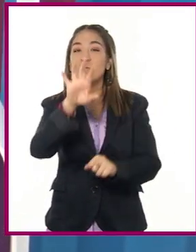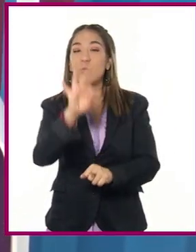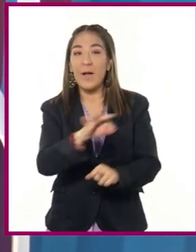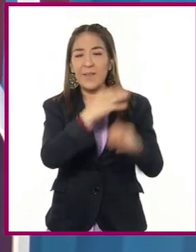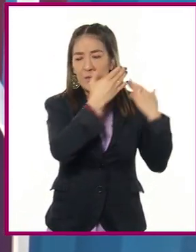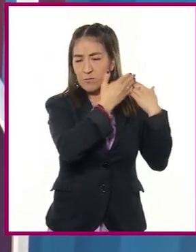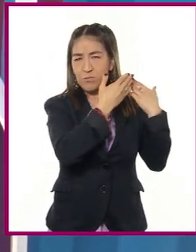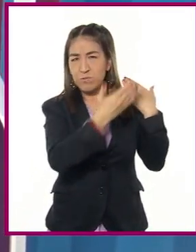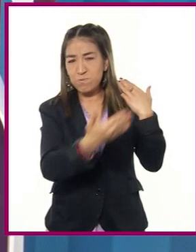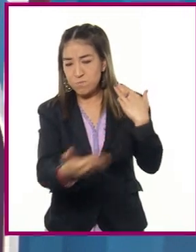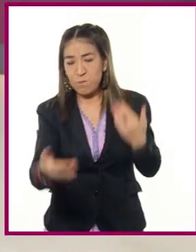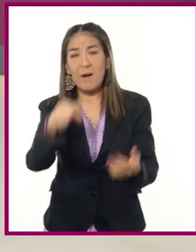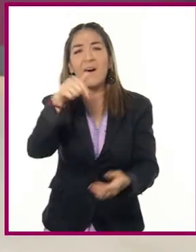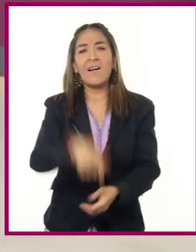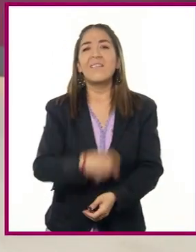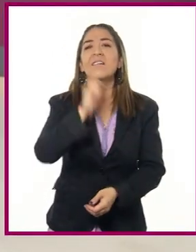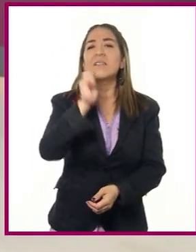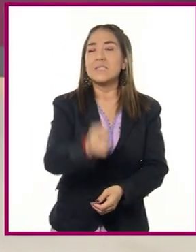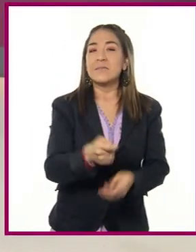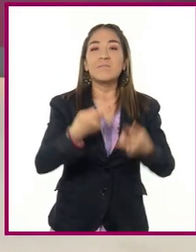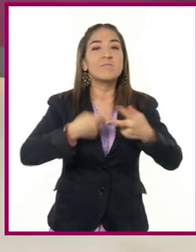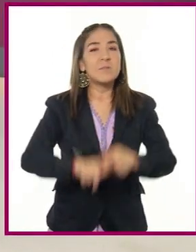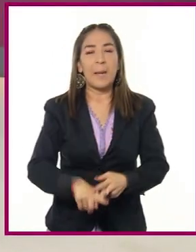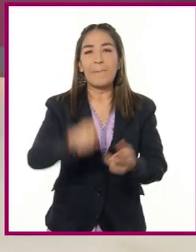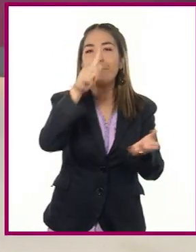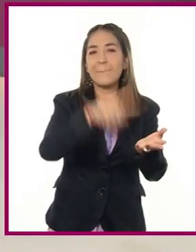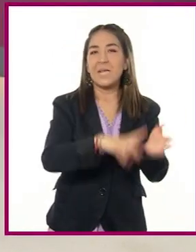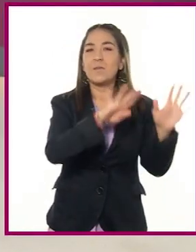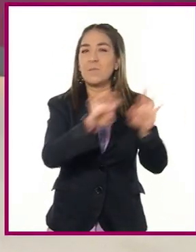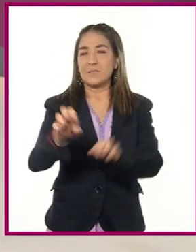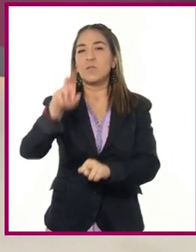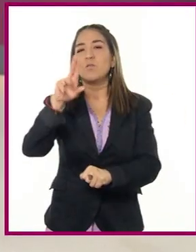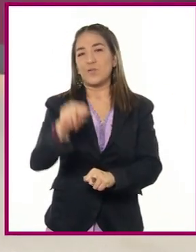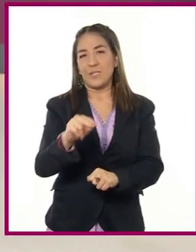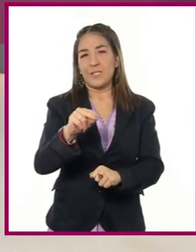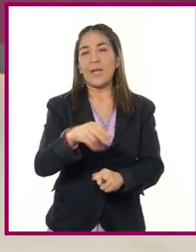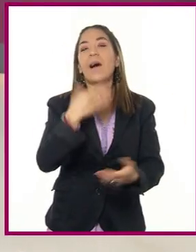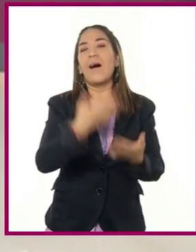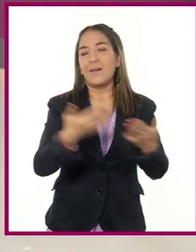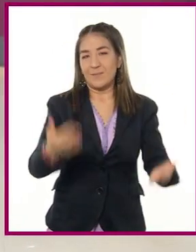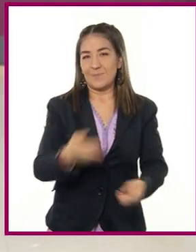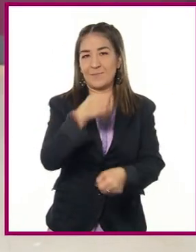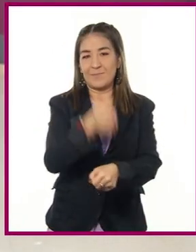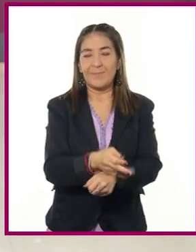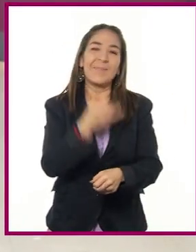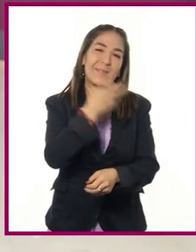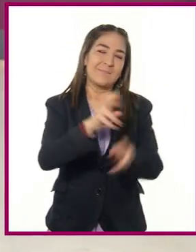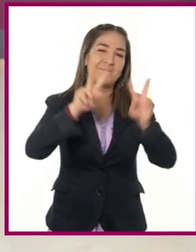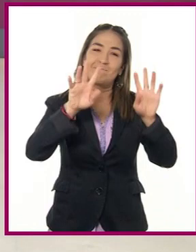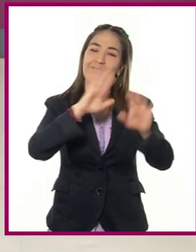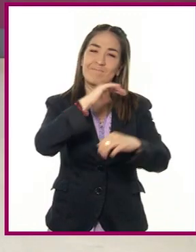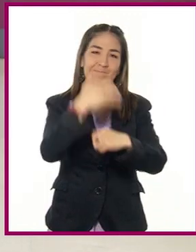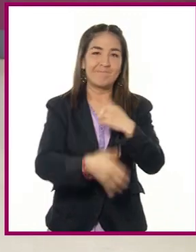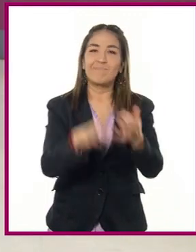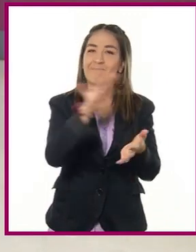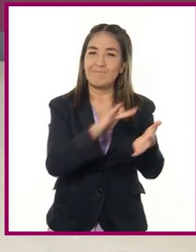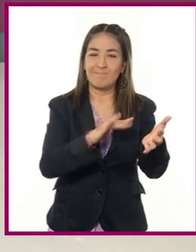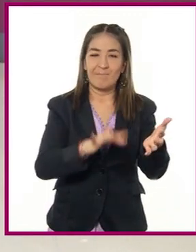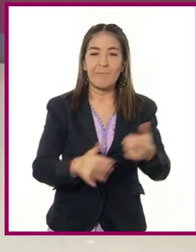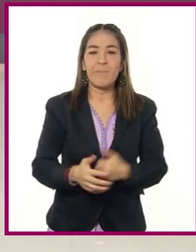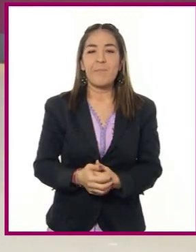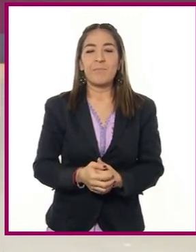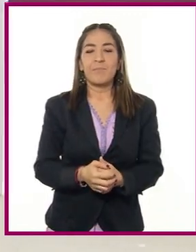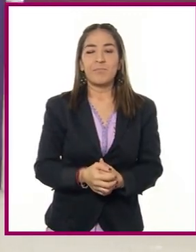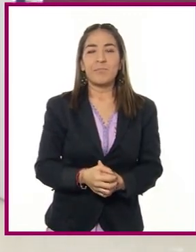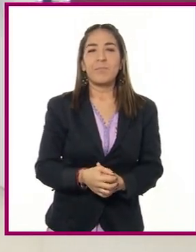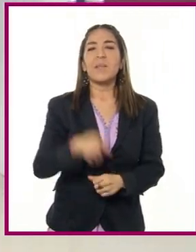progresivamente, masivamente, a partir de 1980. Hasta aquí la lectura. De acuerdo